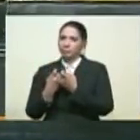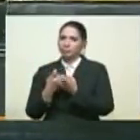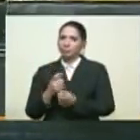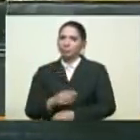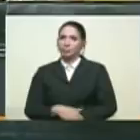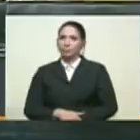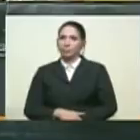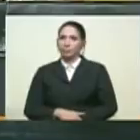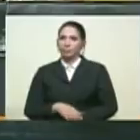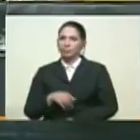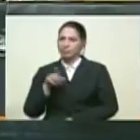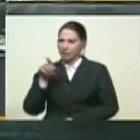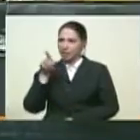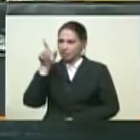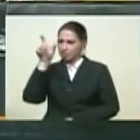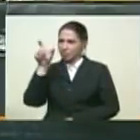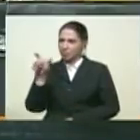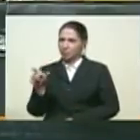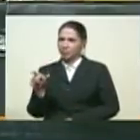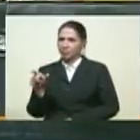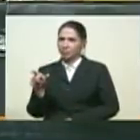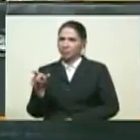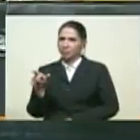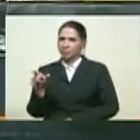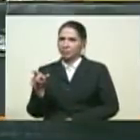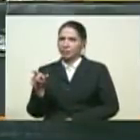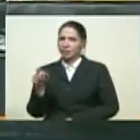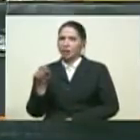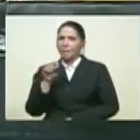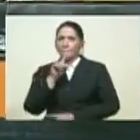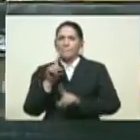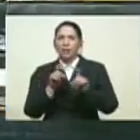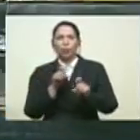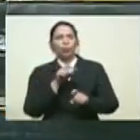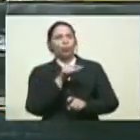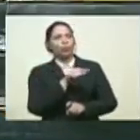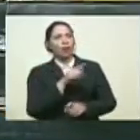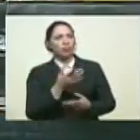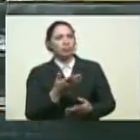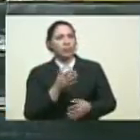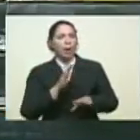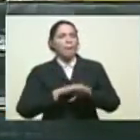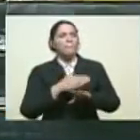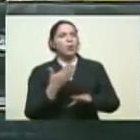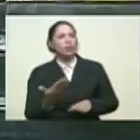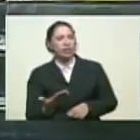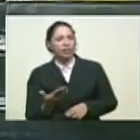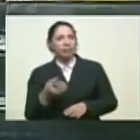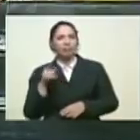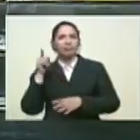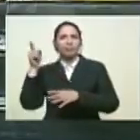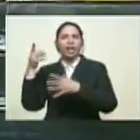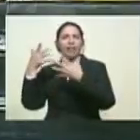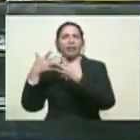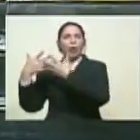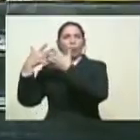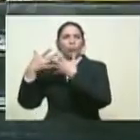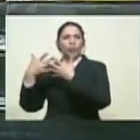esta personalidad le manda a preguntar a usted, ¿por qué la obsesión de Estados Unidos con Venezuela?